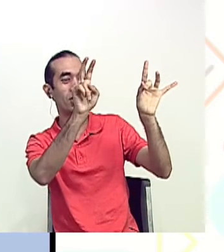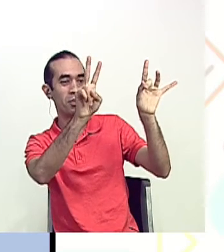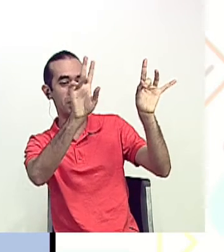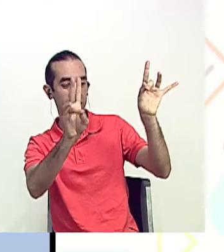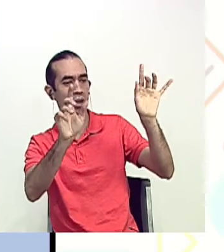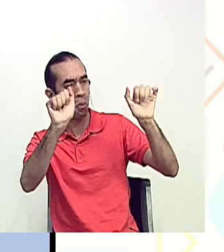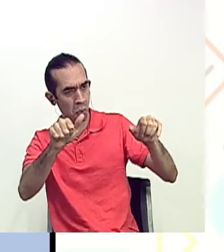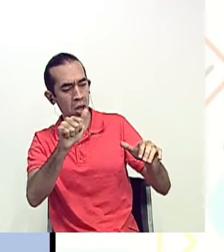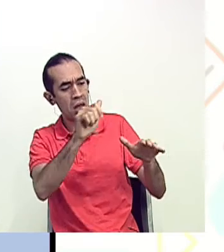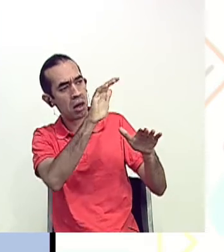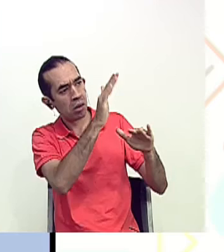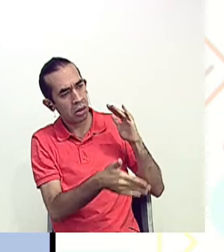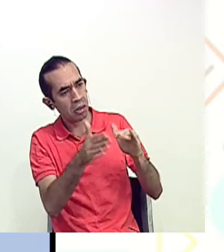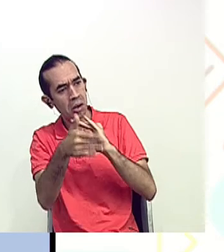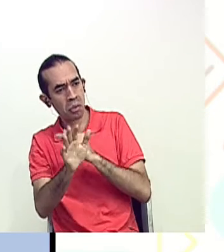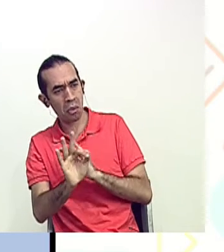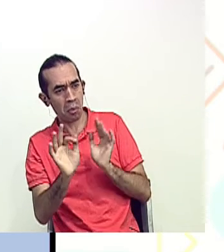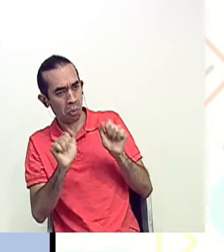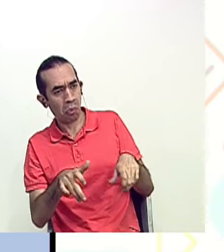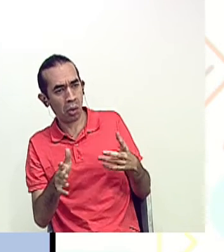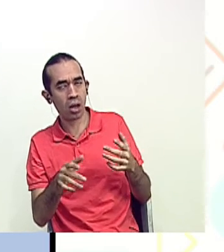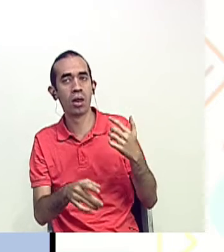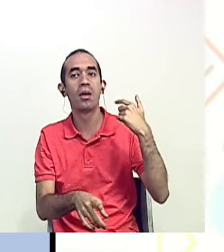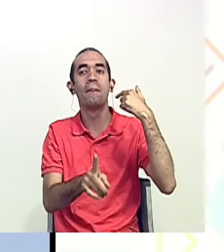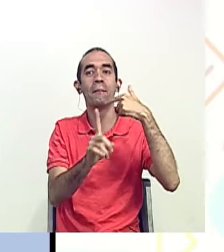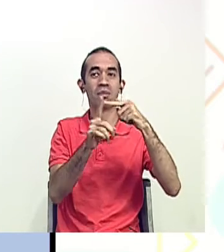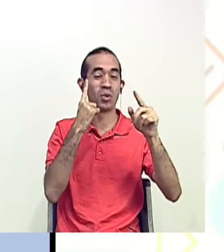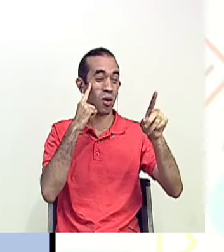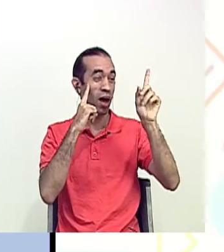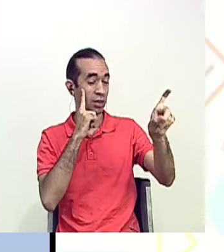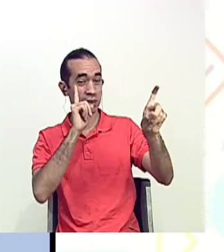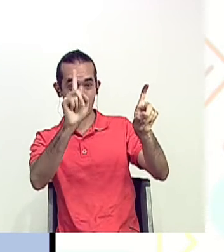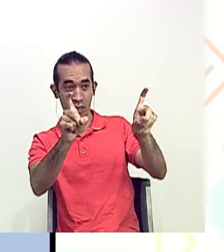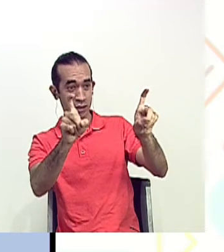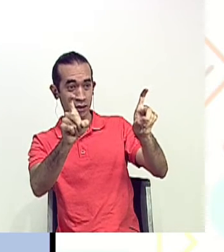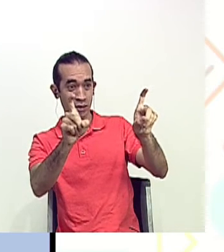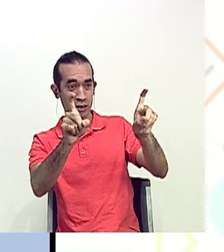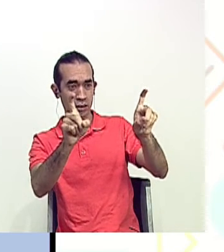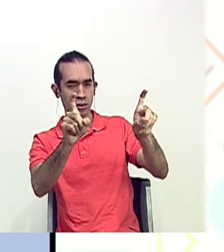menor exponente y la que se repite es x2. Resolvemos,